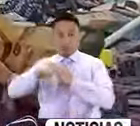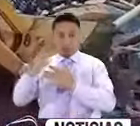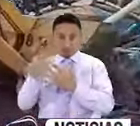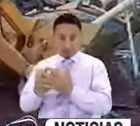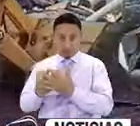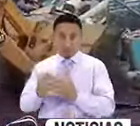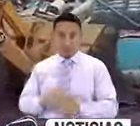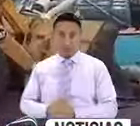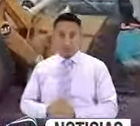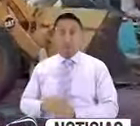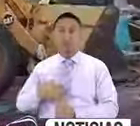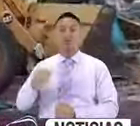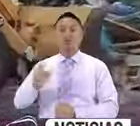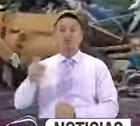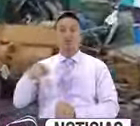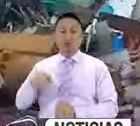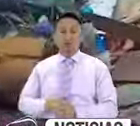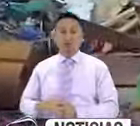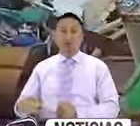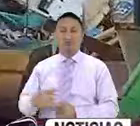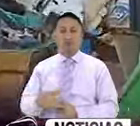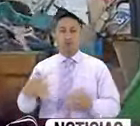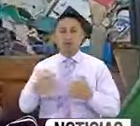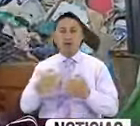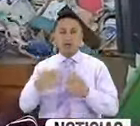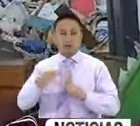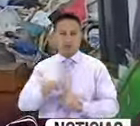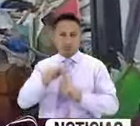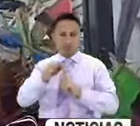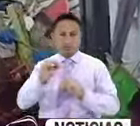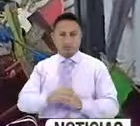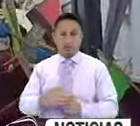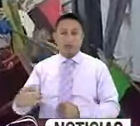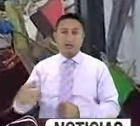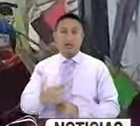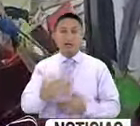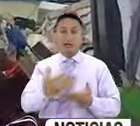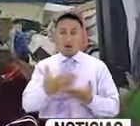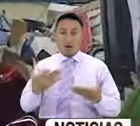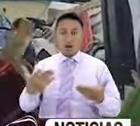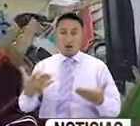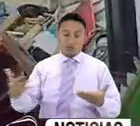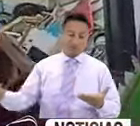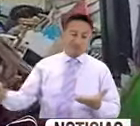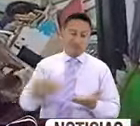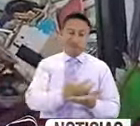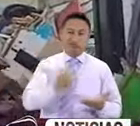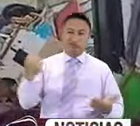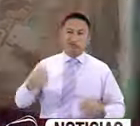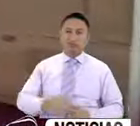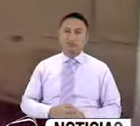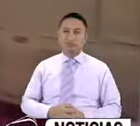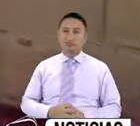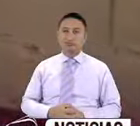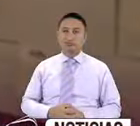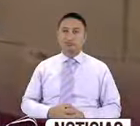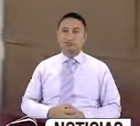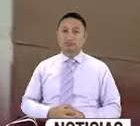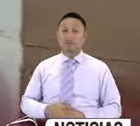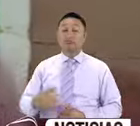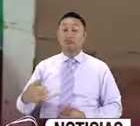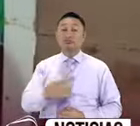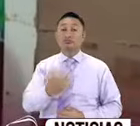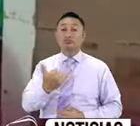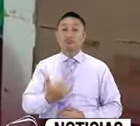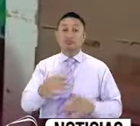necesario la utilización de maquinaria para retirar los escombros que recogieron los uniformados como parte de la limpieza y